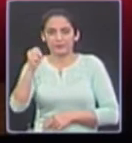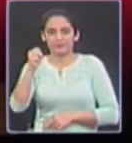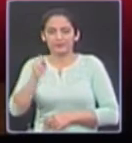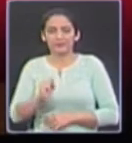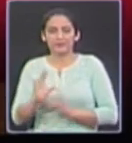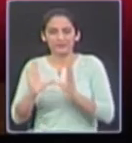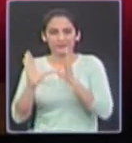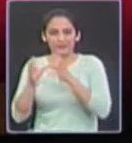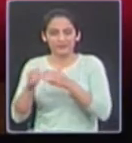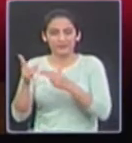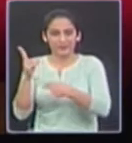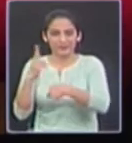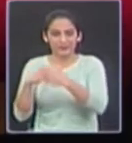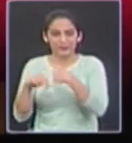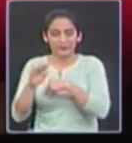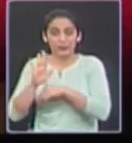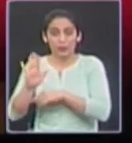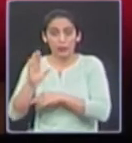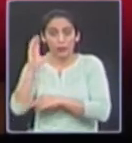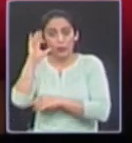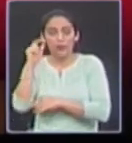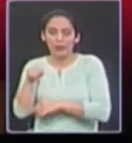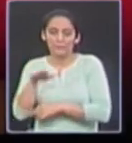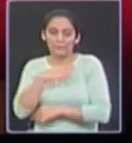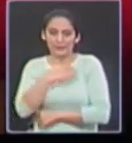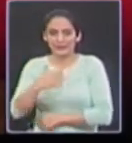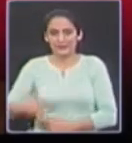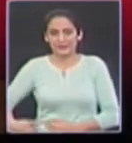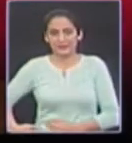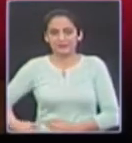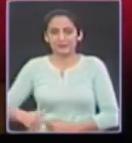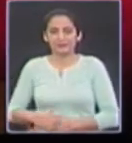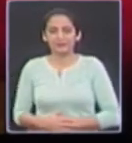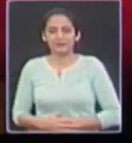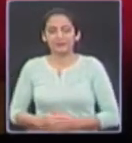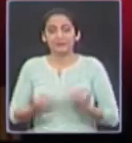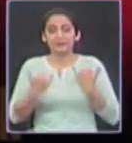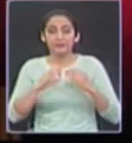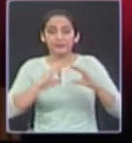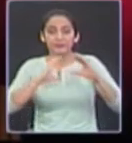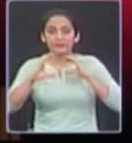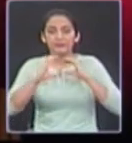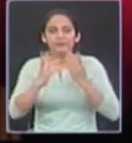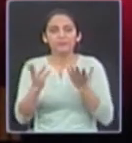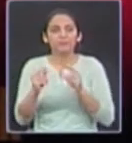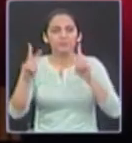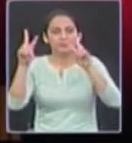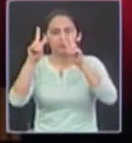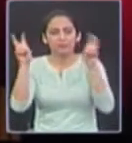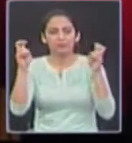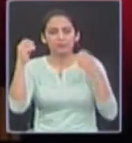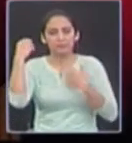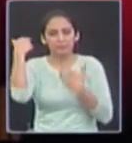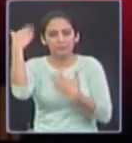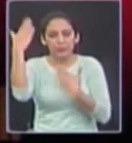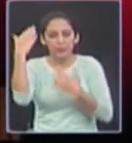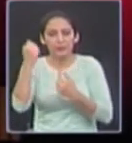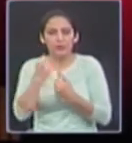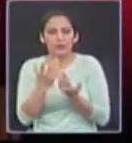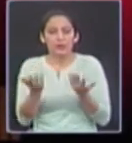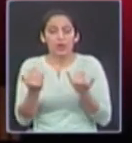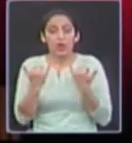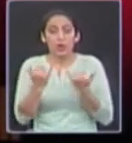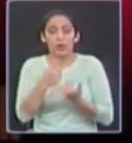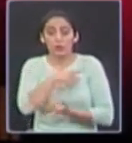Vamos a hablar en torno a la situación de este sector y las perspectivas, con miras también a temas políticos. ¿Qué es lo que esperan del